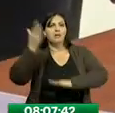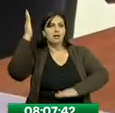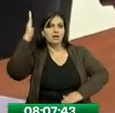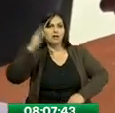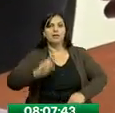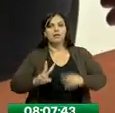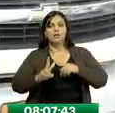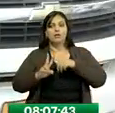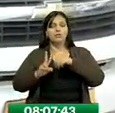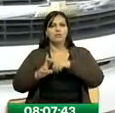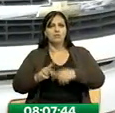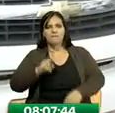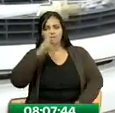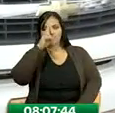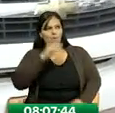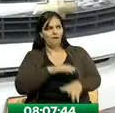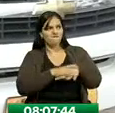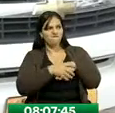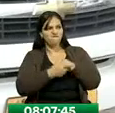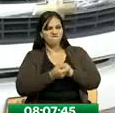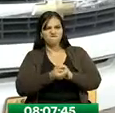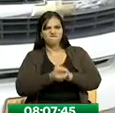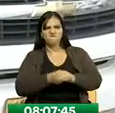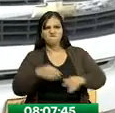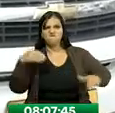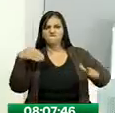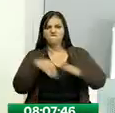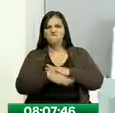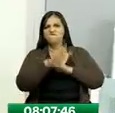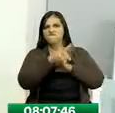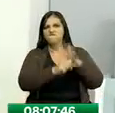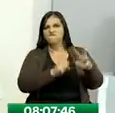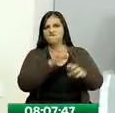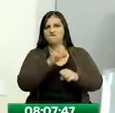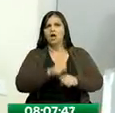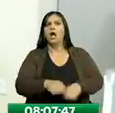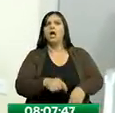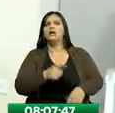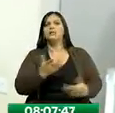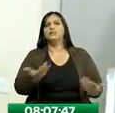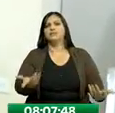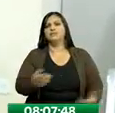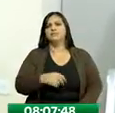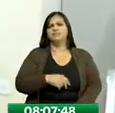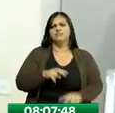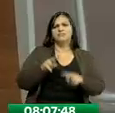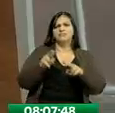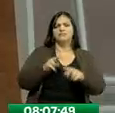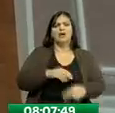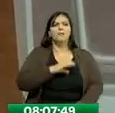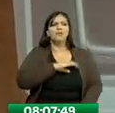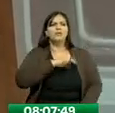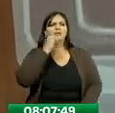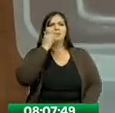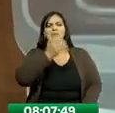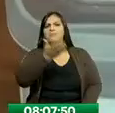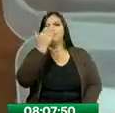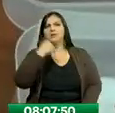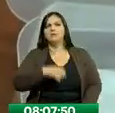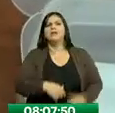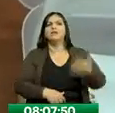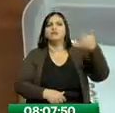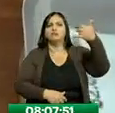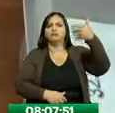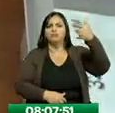seguridad, que permitieron identificarlos para su posterior captura. La policía también recuperó lo sustraído y los aprehendidos